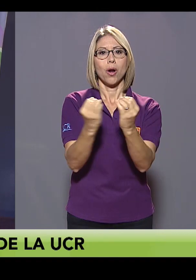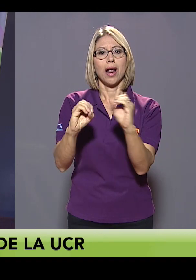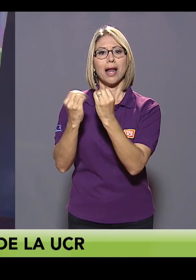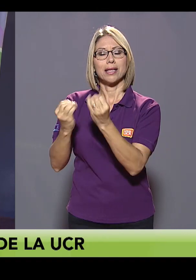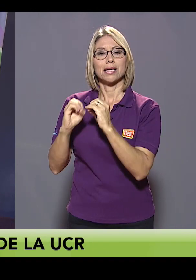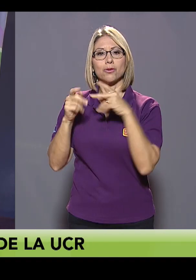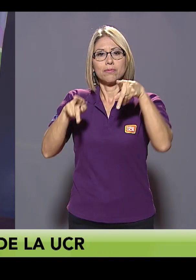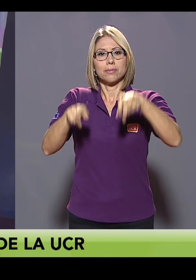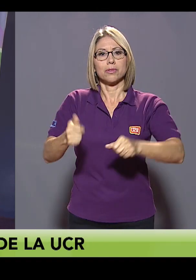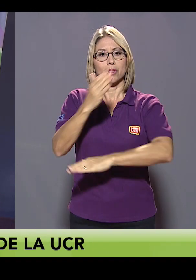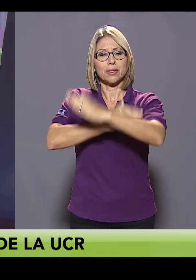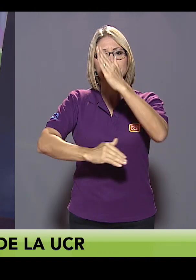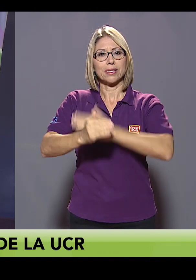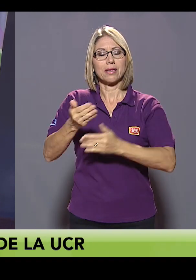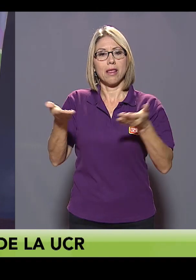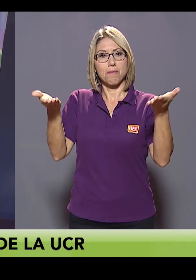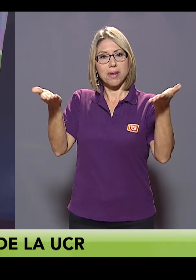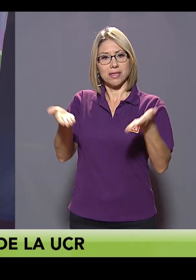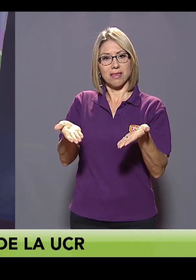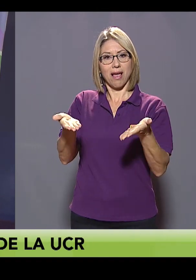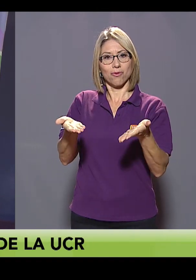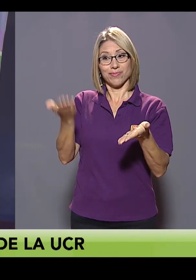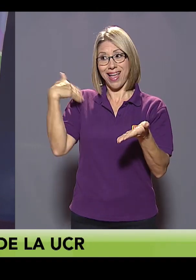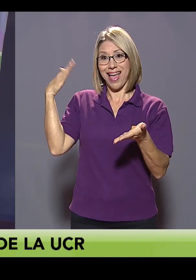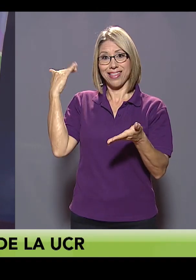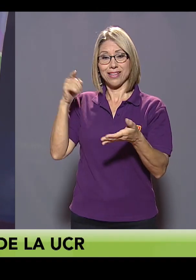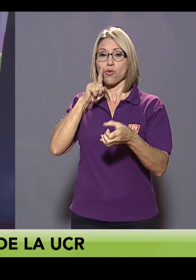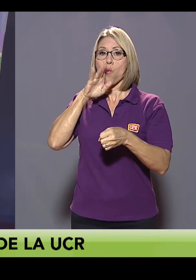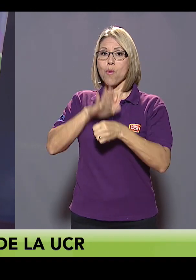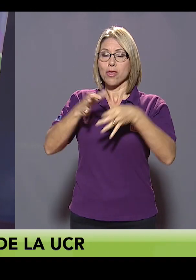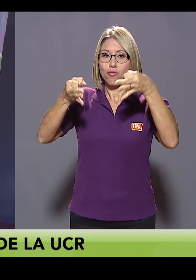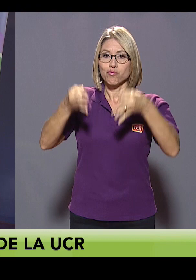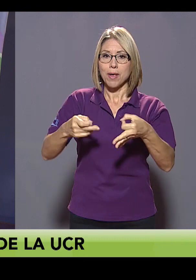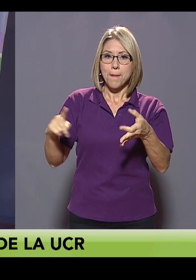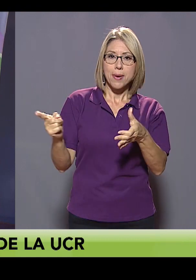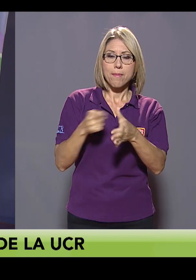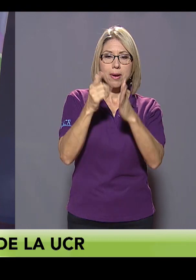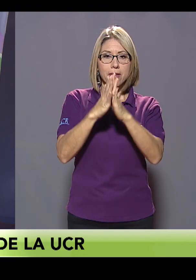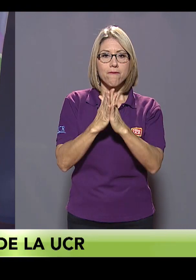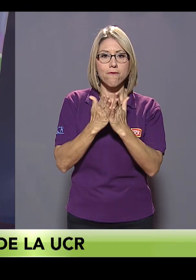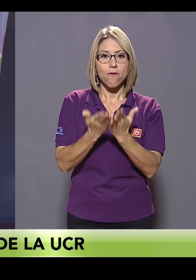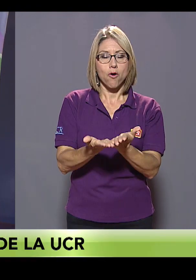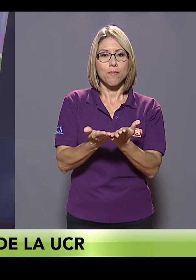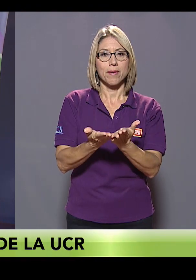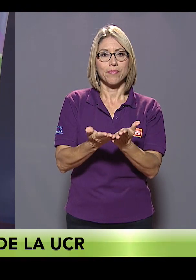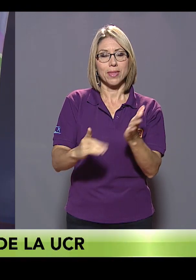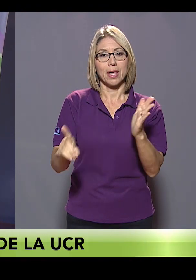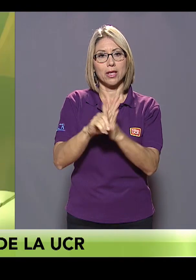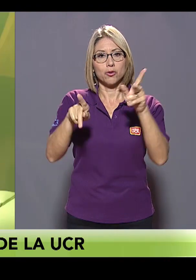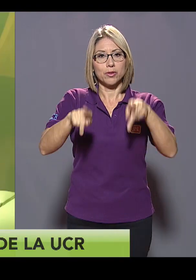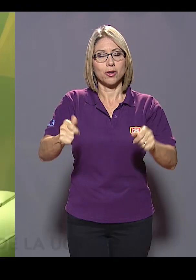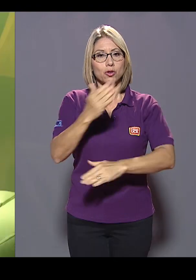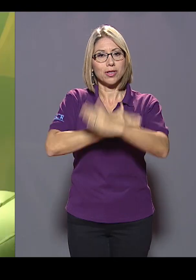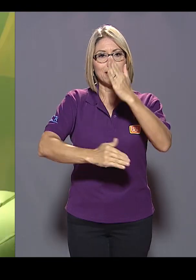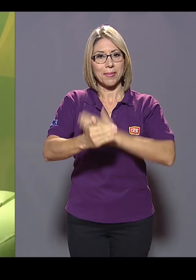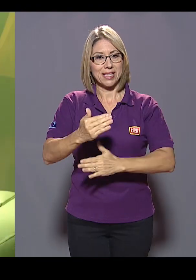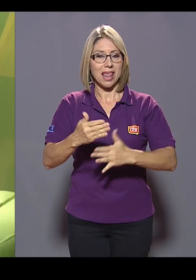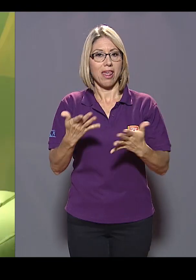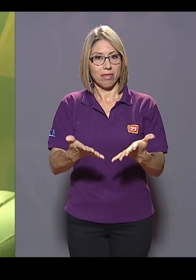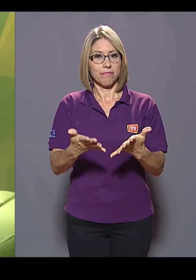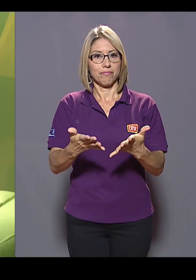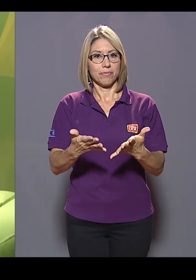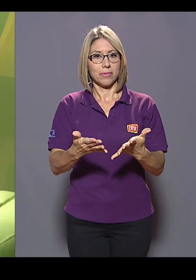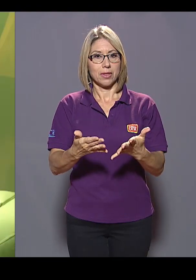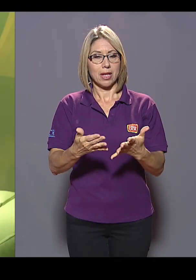presentaron ante el cumplimiento del primer informe de la Convención de los Derechos de Personas con Discapacidad.